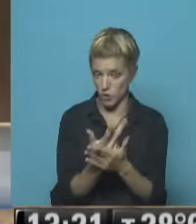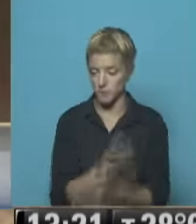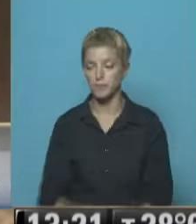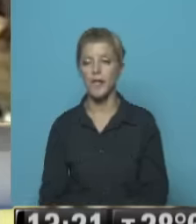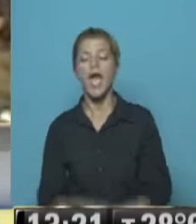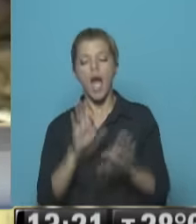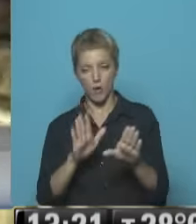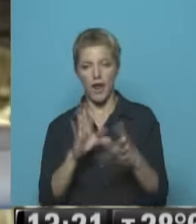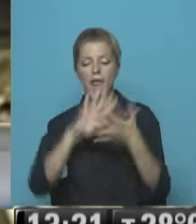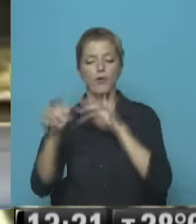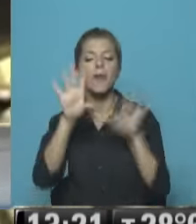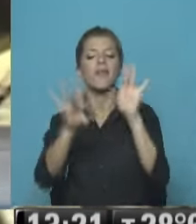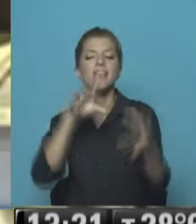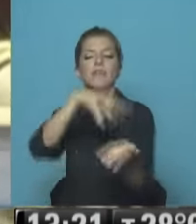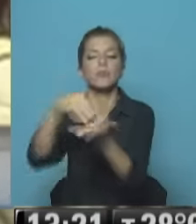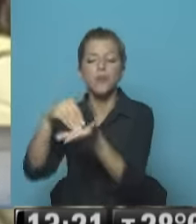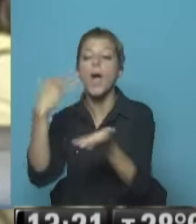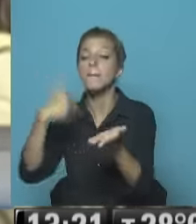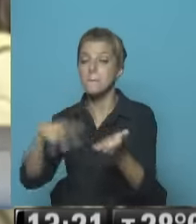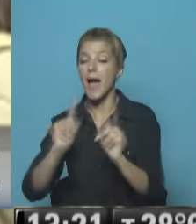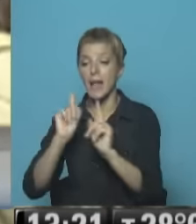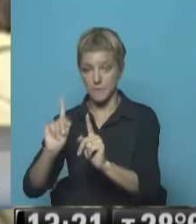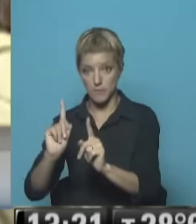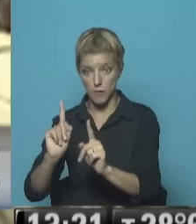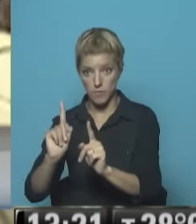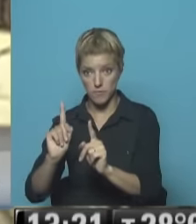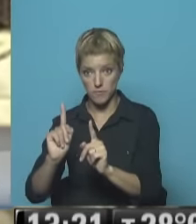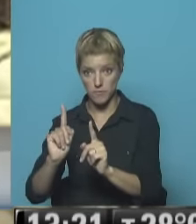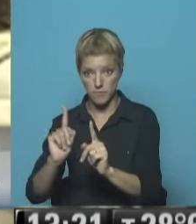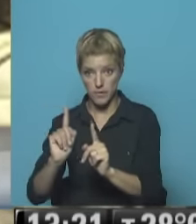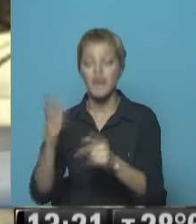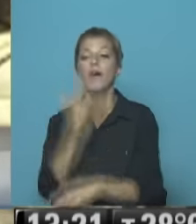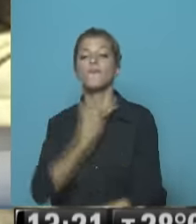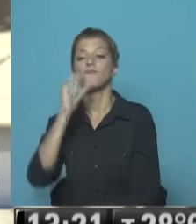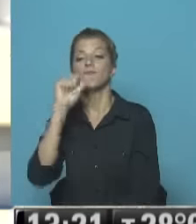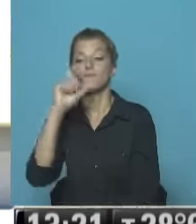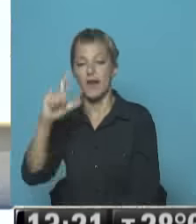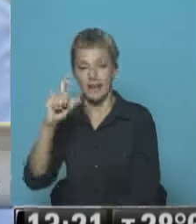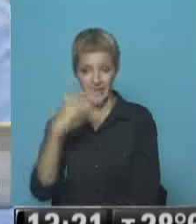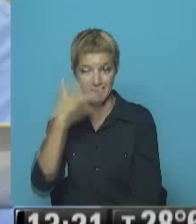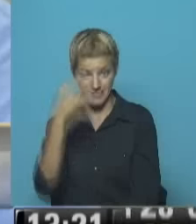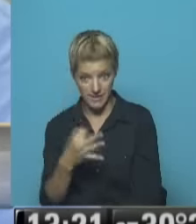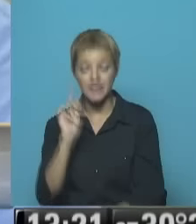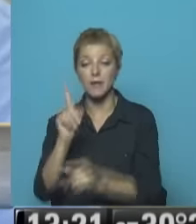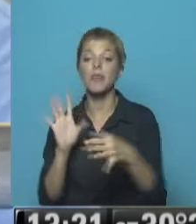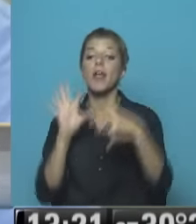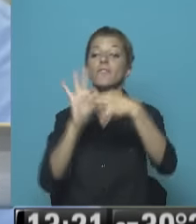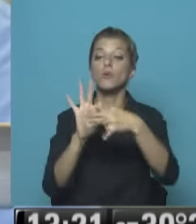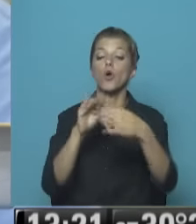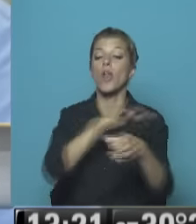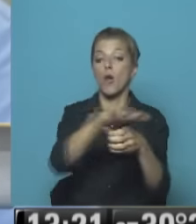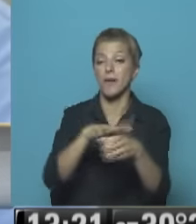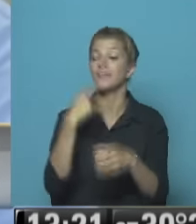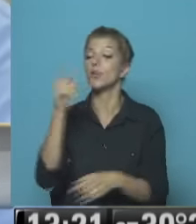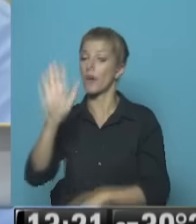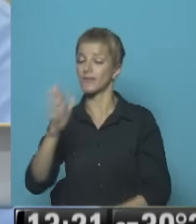delimitar estos territorios será definido por la presencia histórica y actual de las FARC y su relación con las comunidades, adelantó el